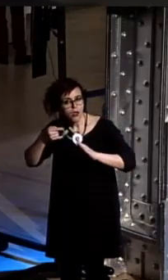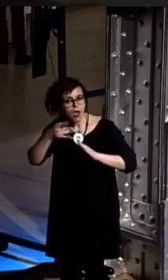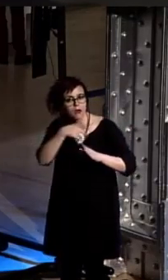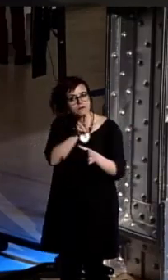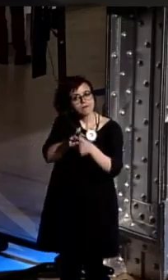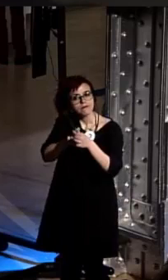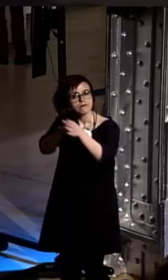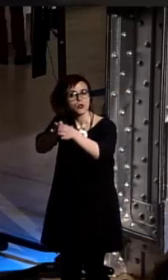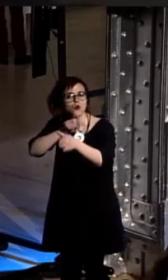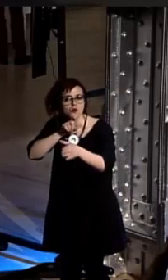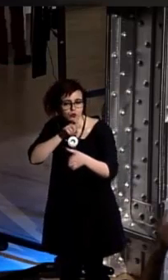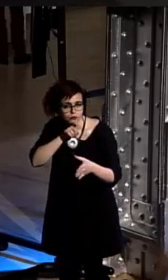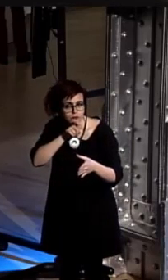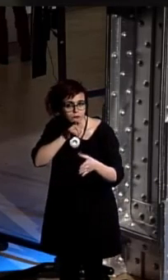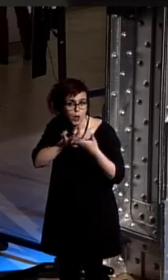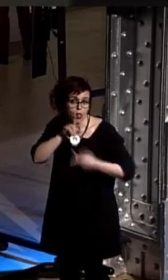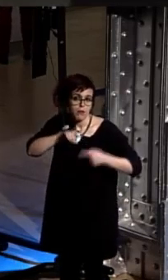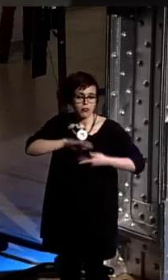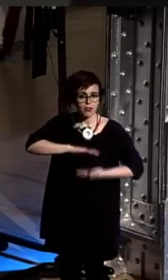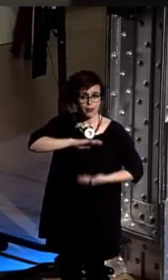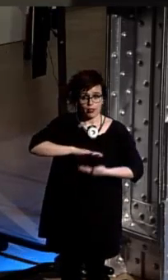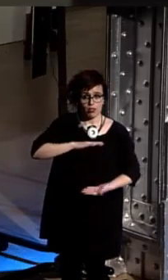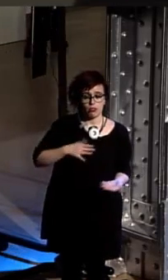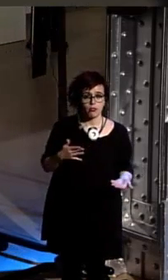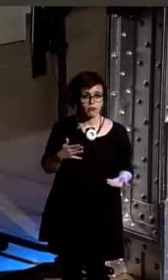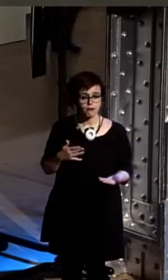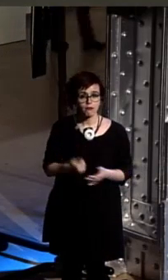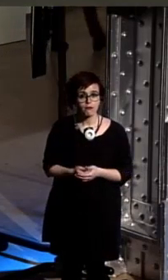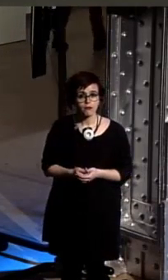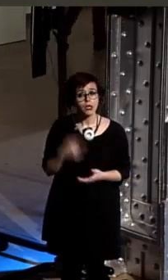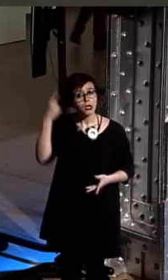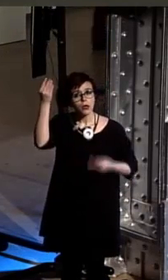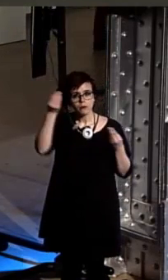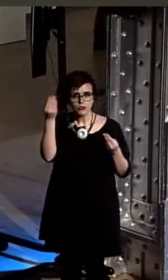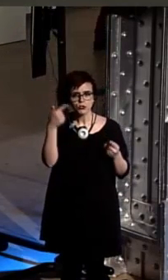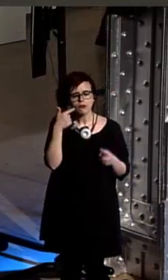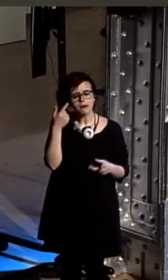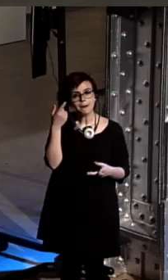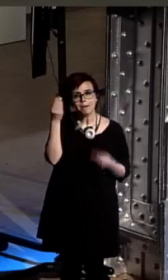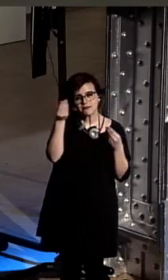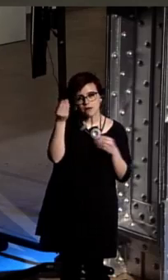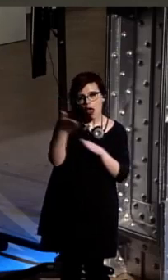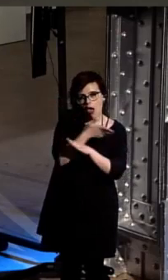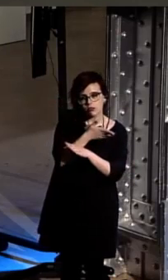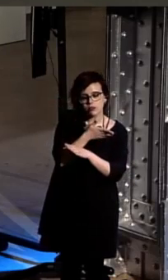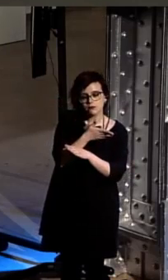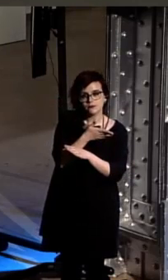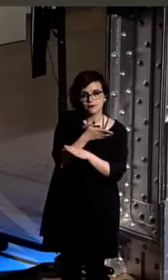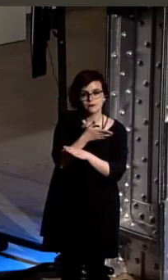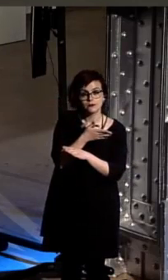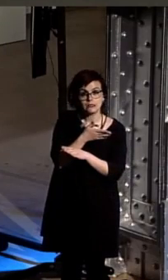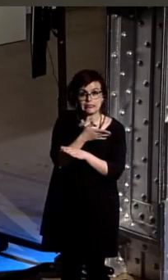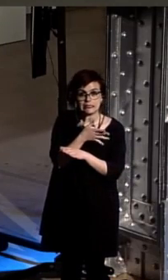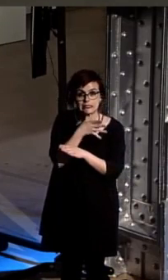que tiene estas capacidades, ¿no? Para mí lo que creo que es fundamental es tener este discurso, porque a no ser